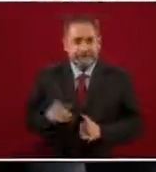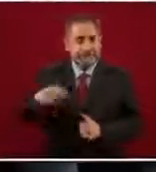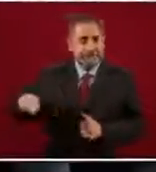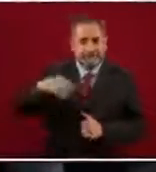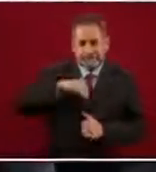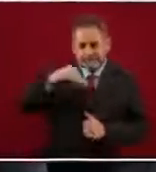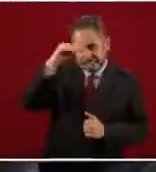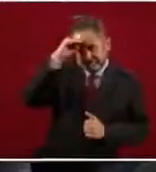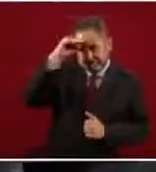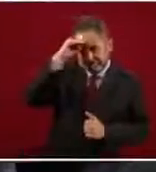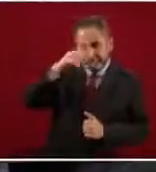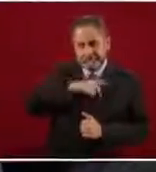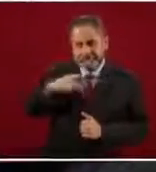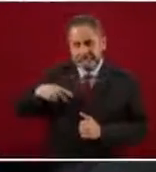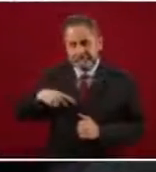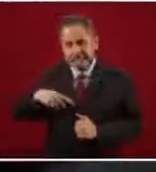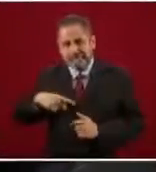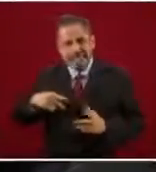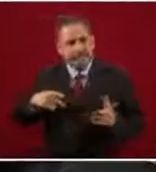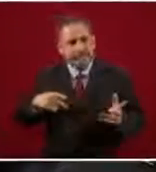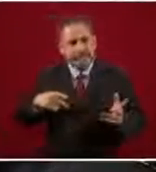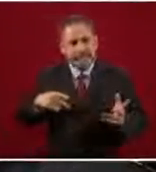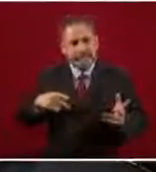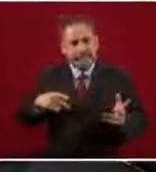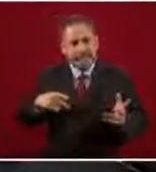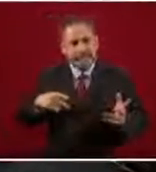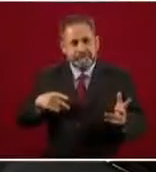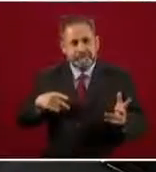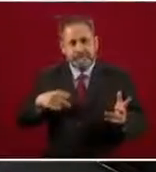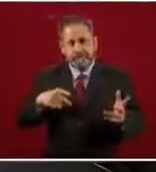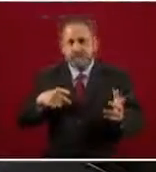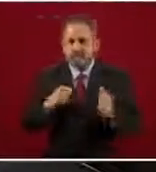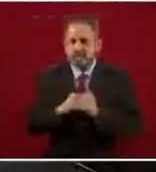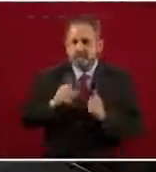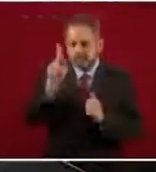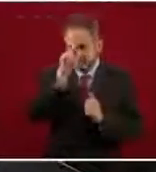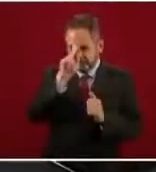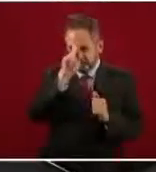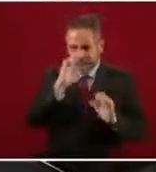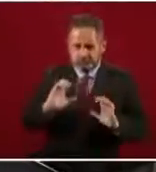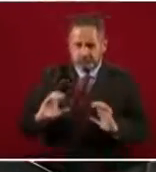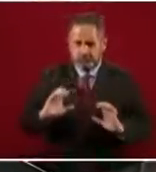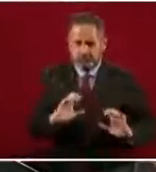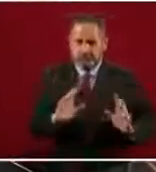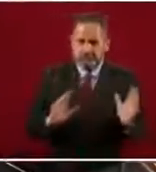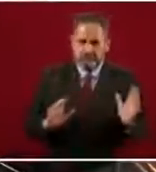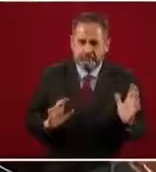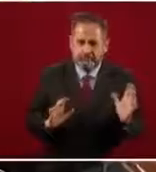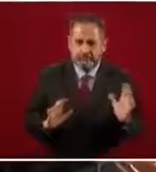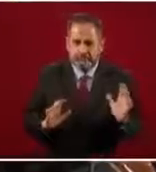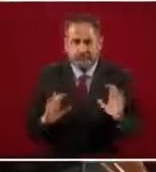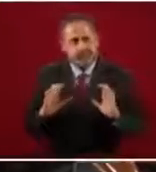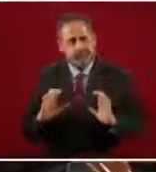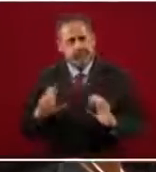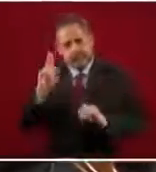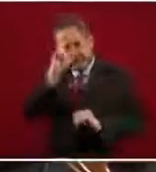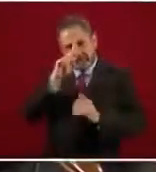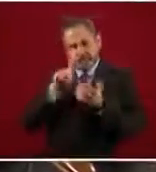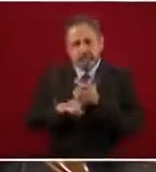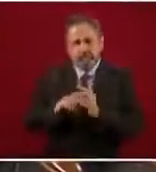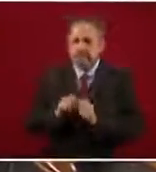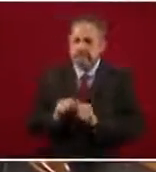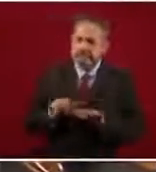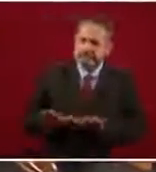piensen que debemos de actuar con prudencia, con